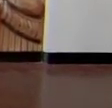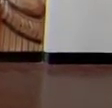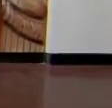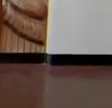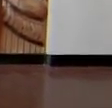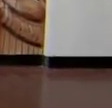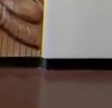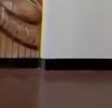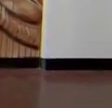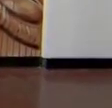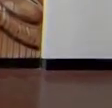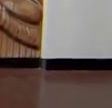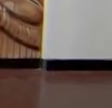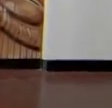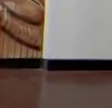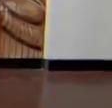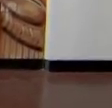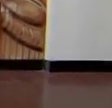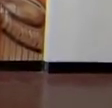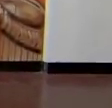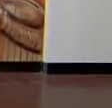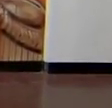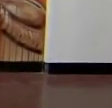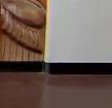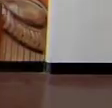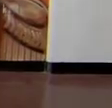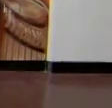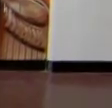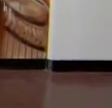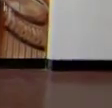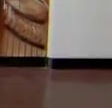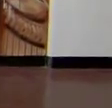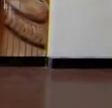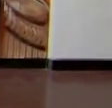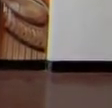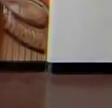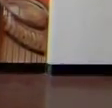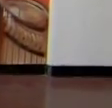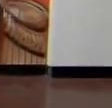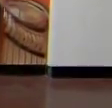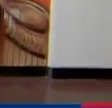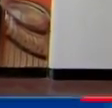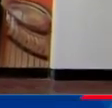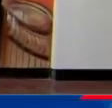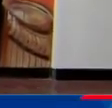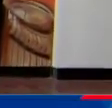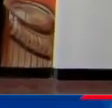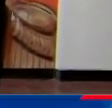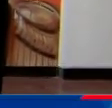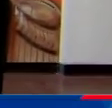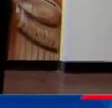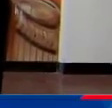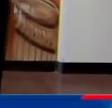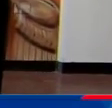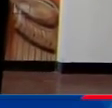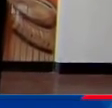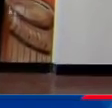feliz de arranque del mejor año escolar que jamás se recordará en Venezuela.